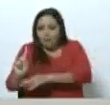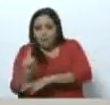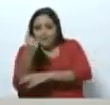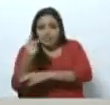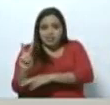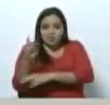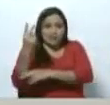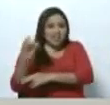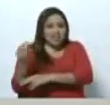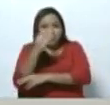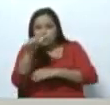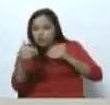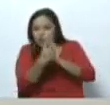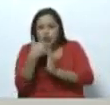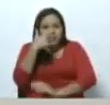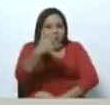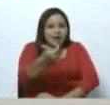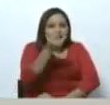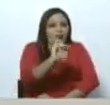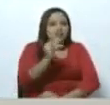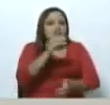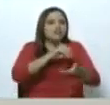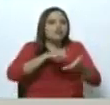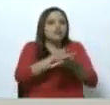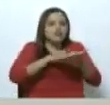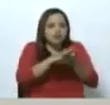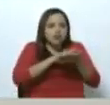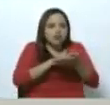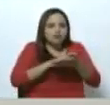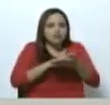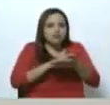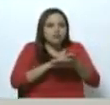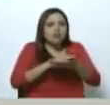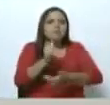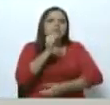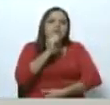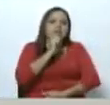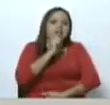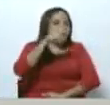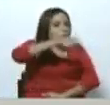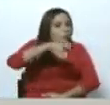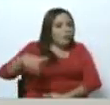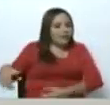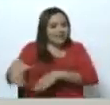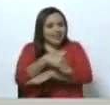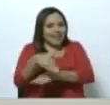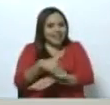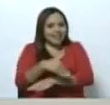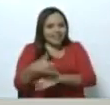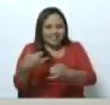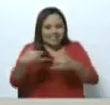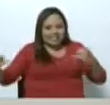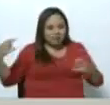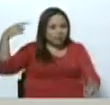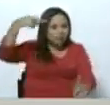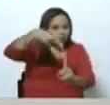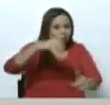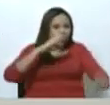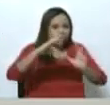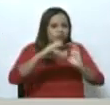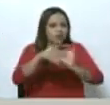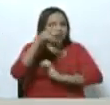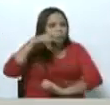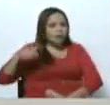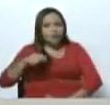la tercera y todas van a tener origen en el pueblo, en la calle. Porque ahora hay una línea directa de comunicación del pueblo